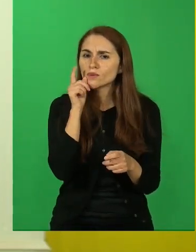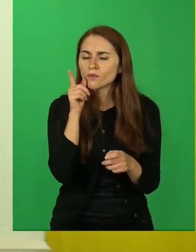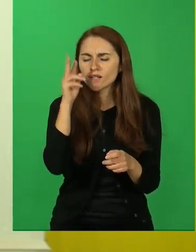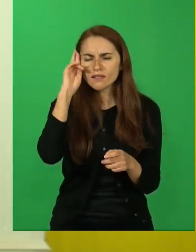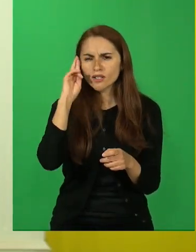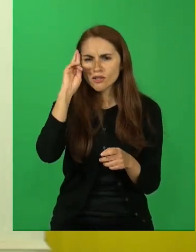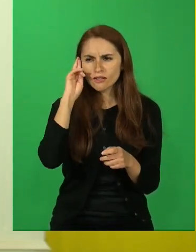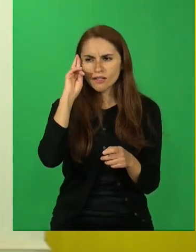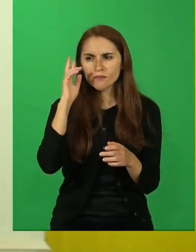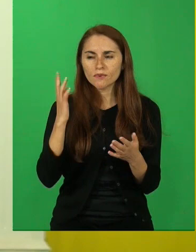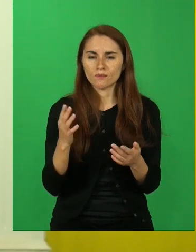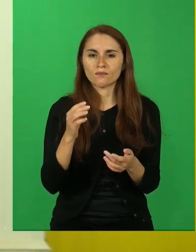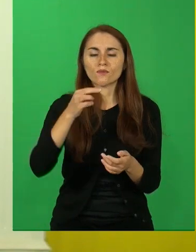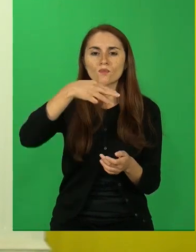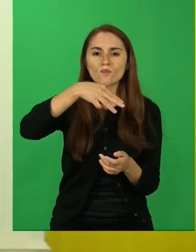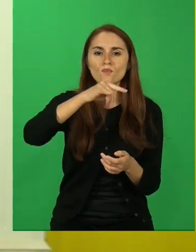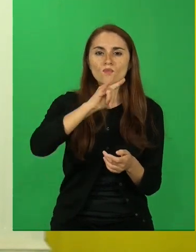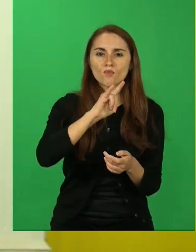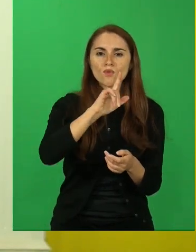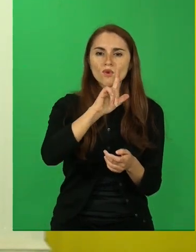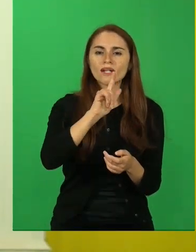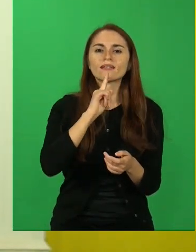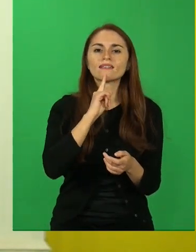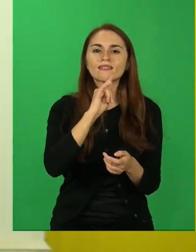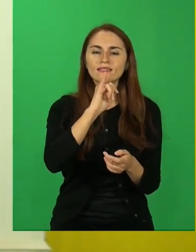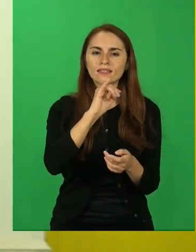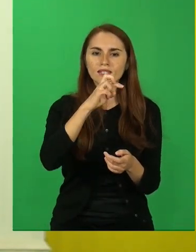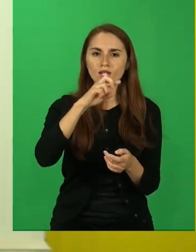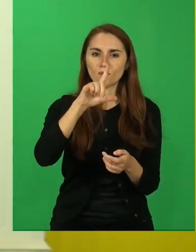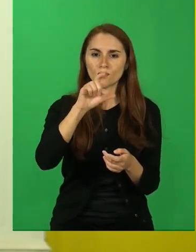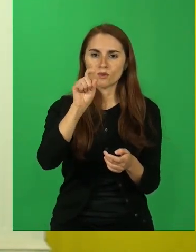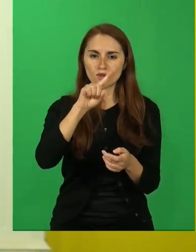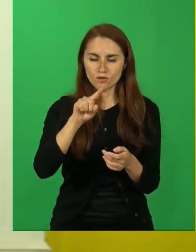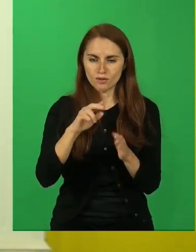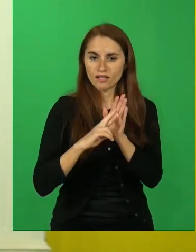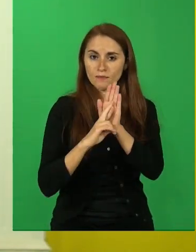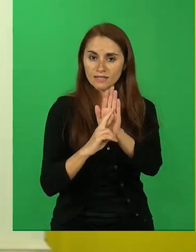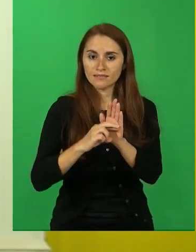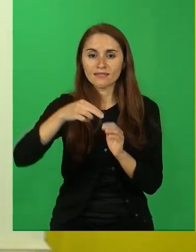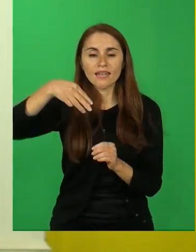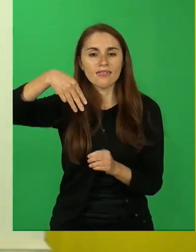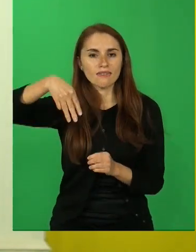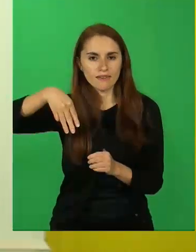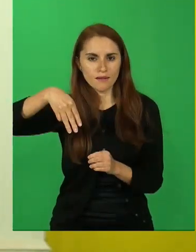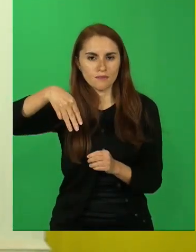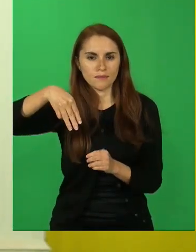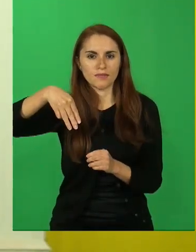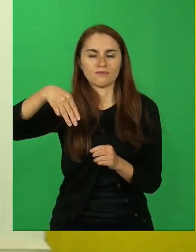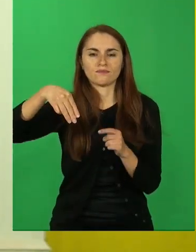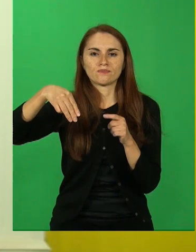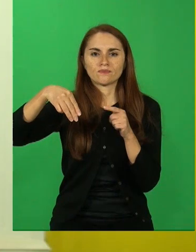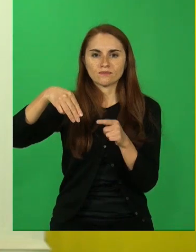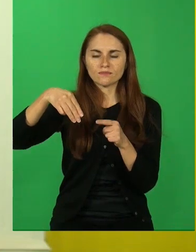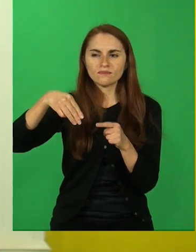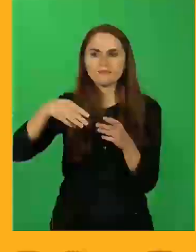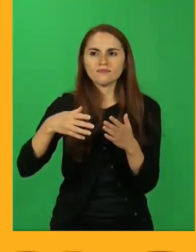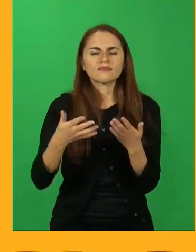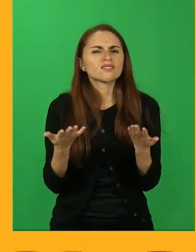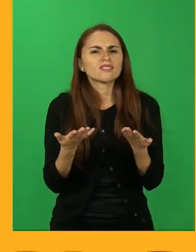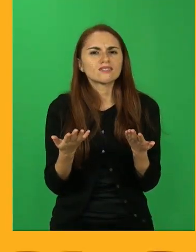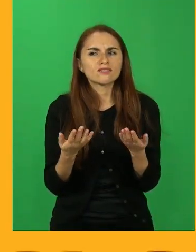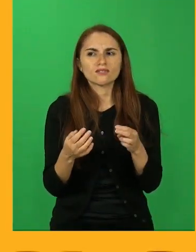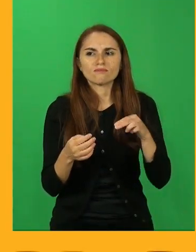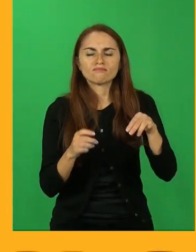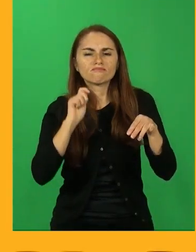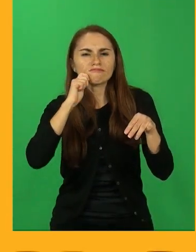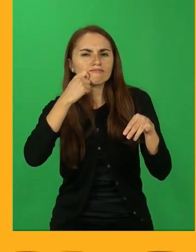recordar primeramente? Los múltiplos, entre paréntesis, ¿no es cierto?, M, que es la forma en que tenemos para abreviarlo. ¿Qué vamos